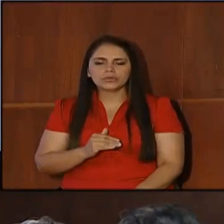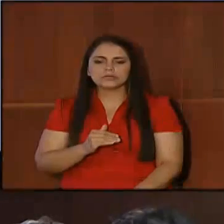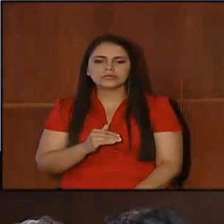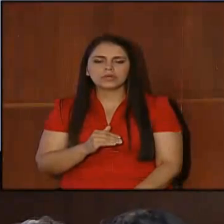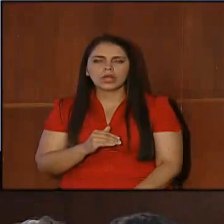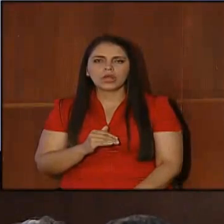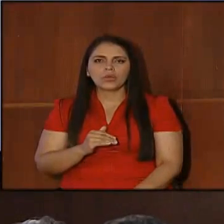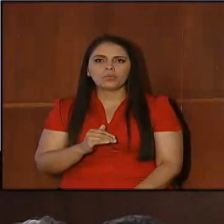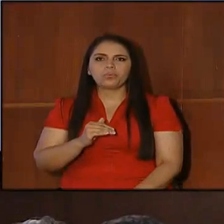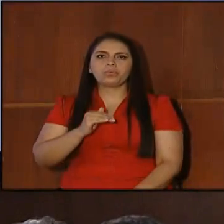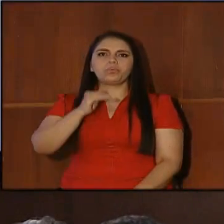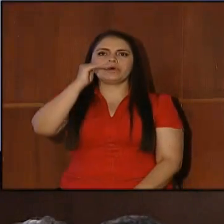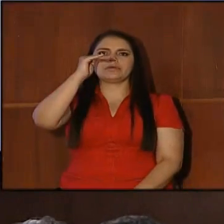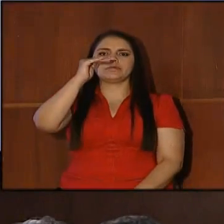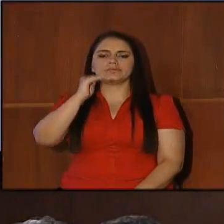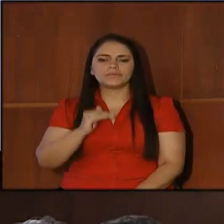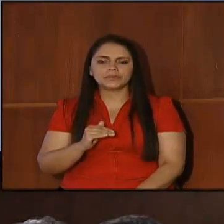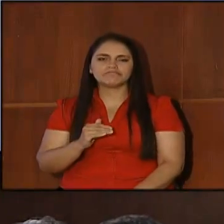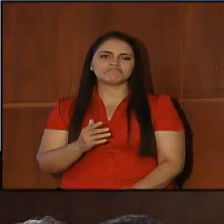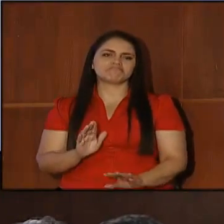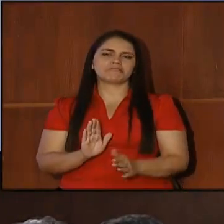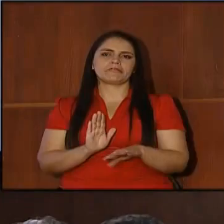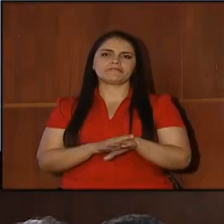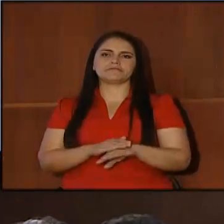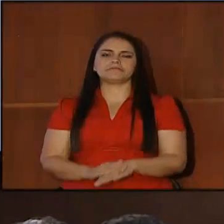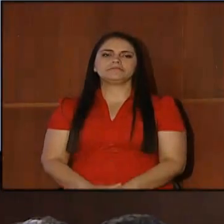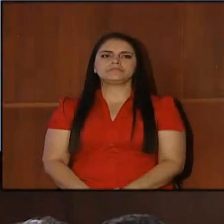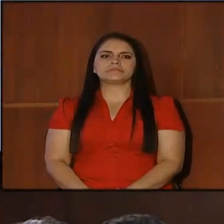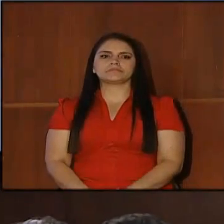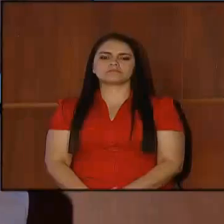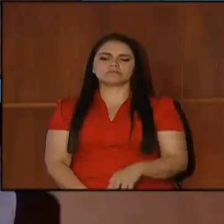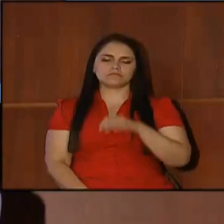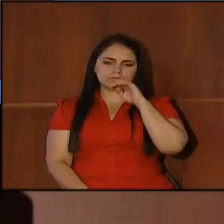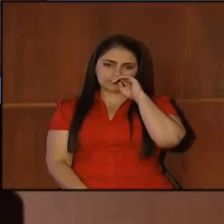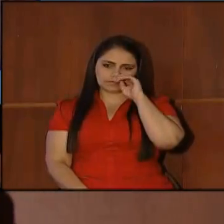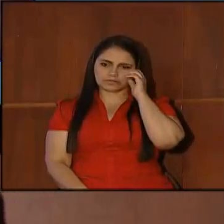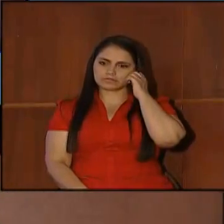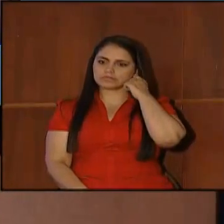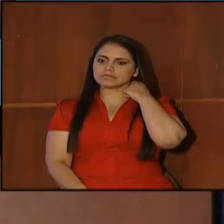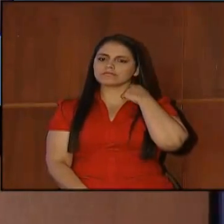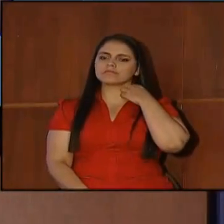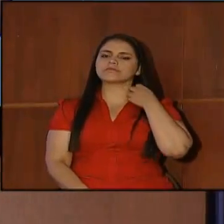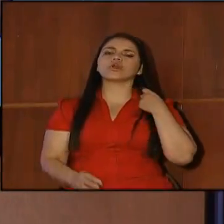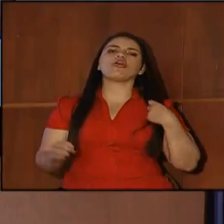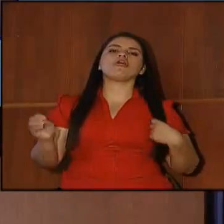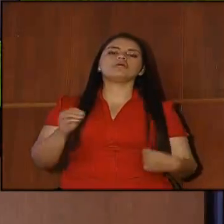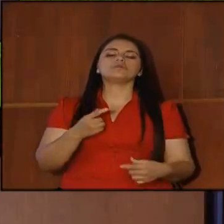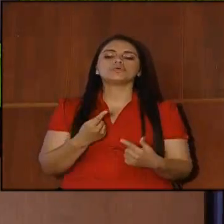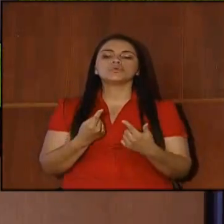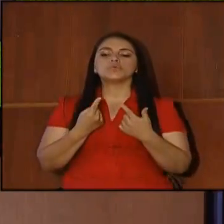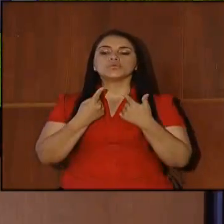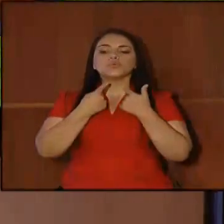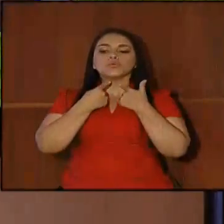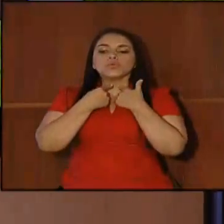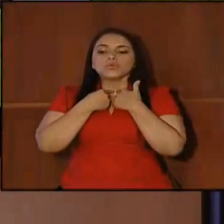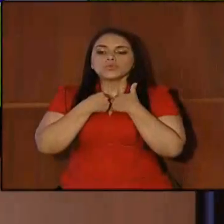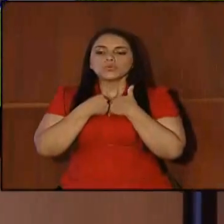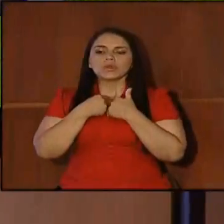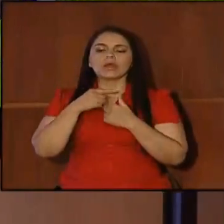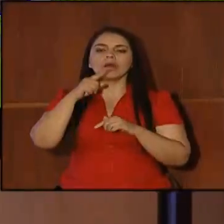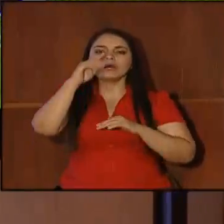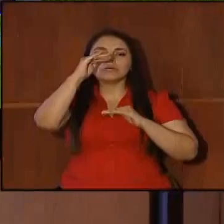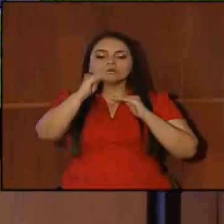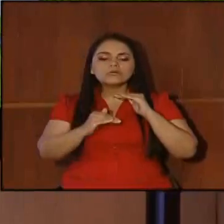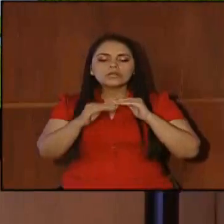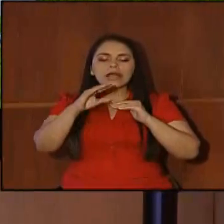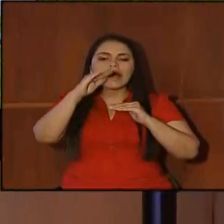está soplando. ¿Sí? O la otra es que le dice, chupe esos 3 segundos, entonces la bolita se